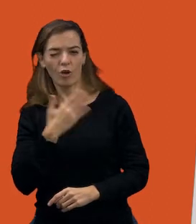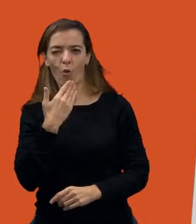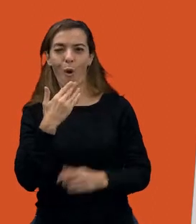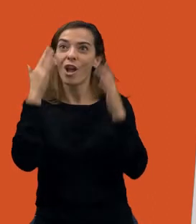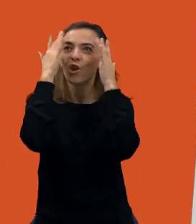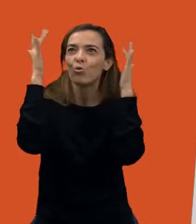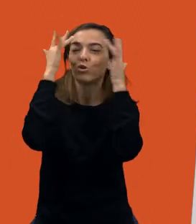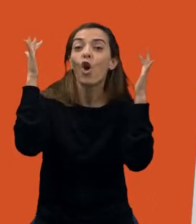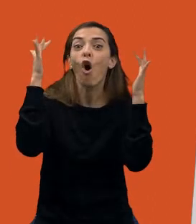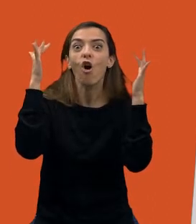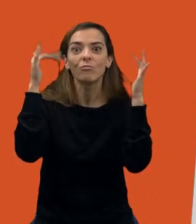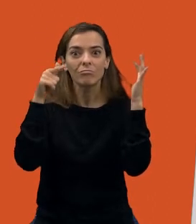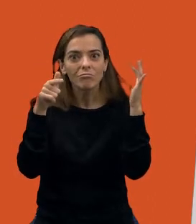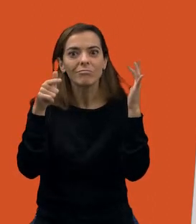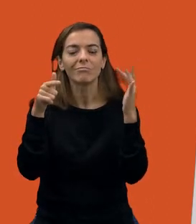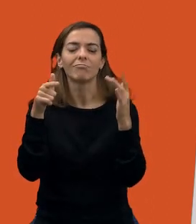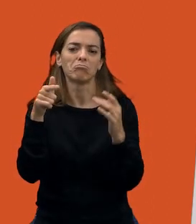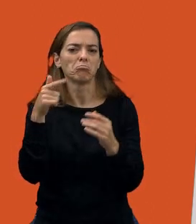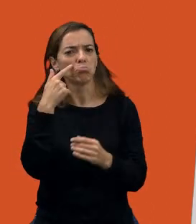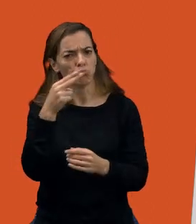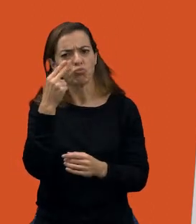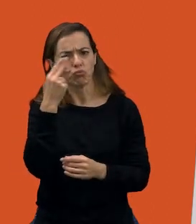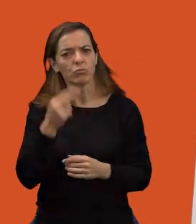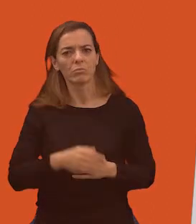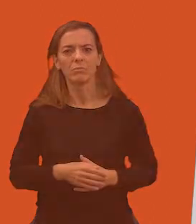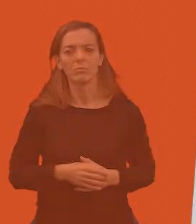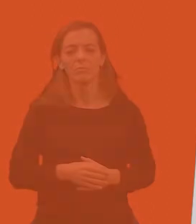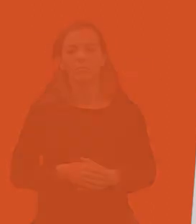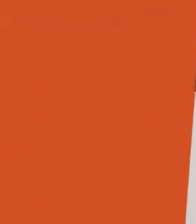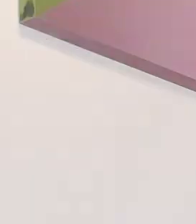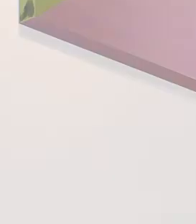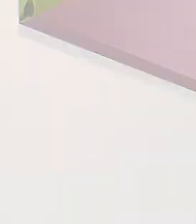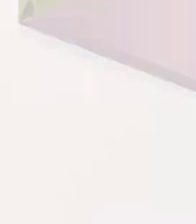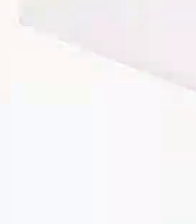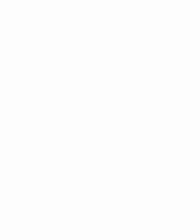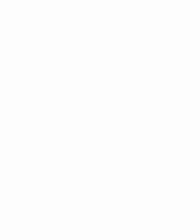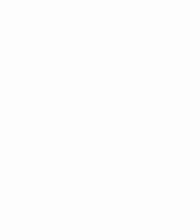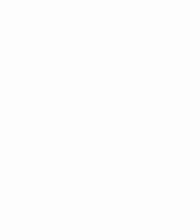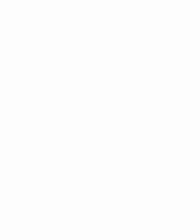romanticismo como una ilusión posible me parece muy interesante.